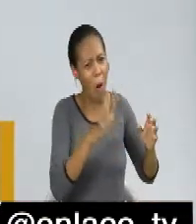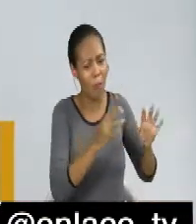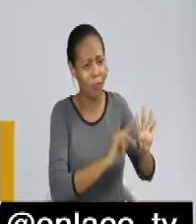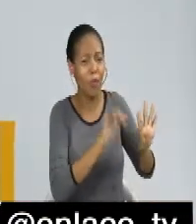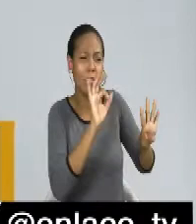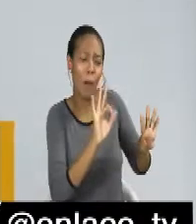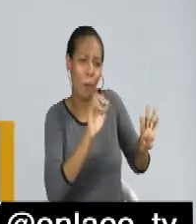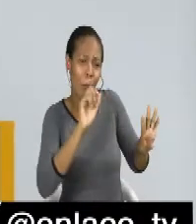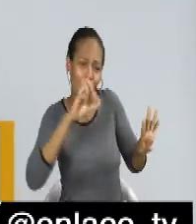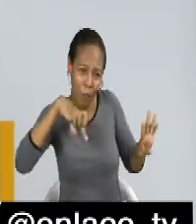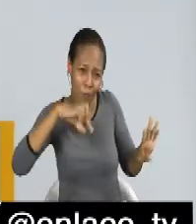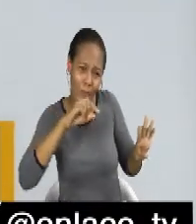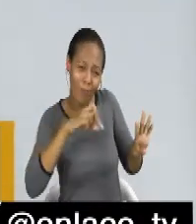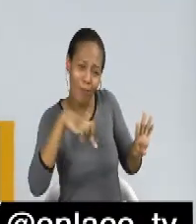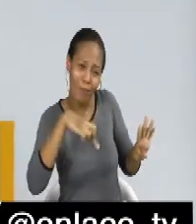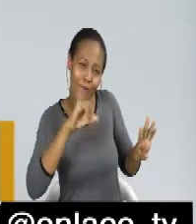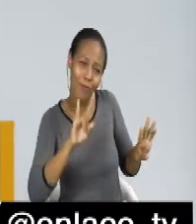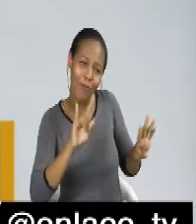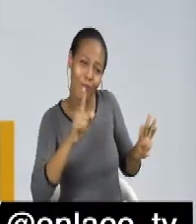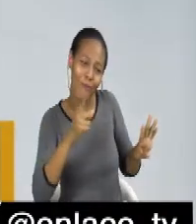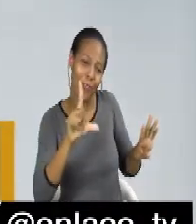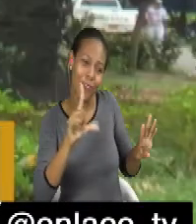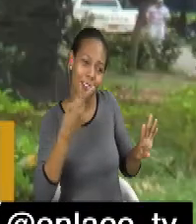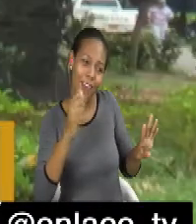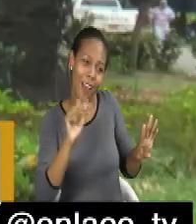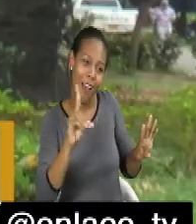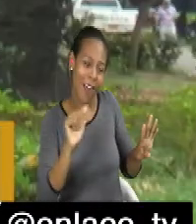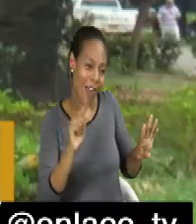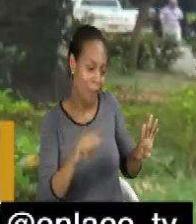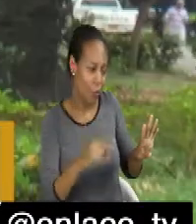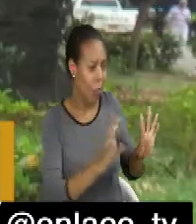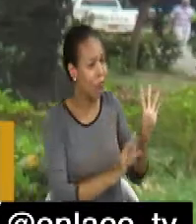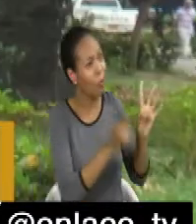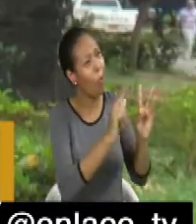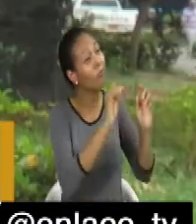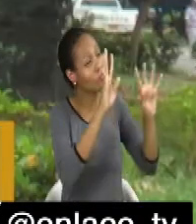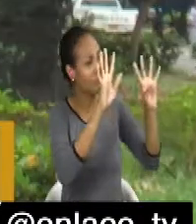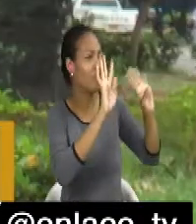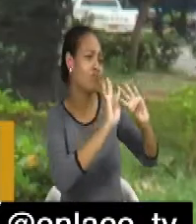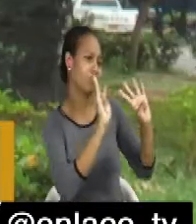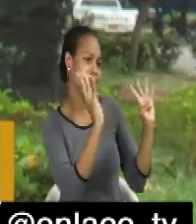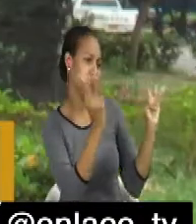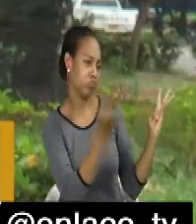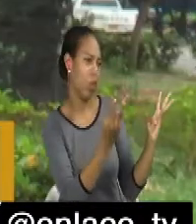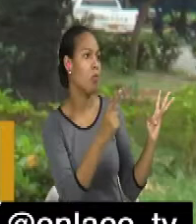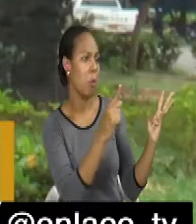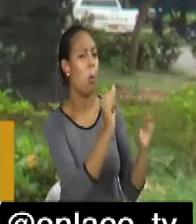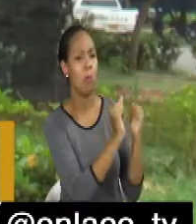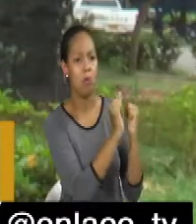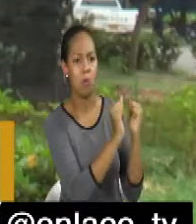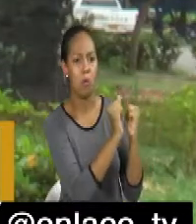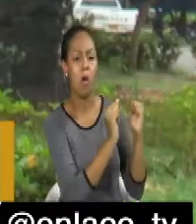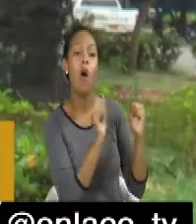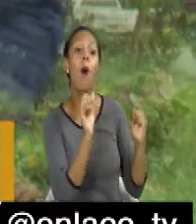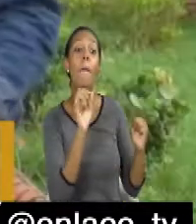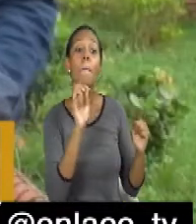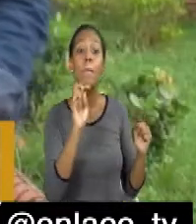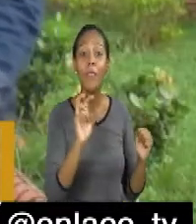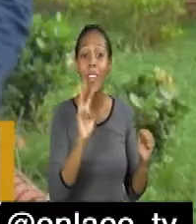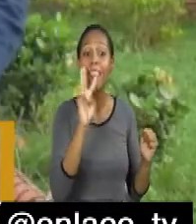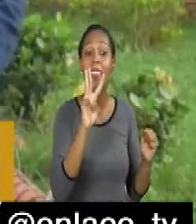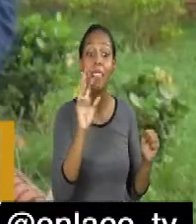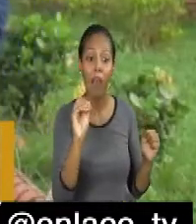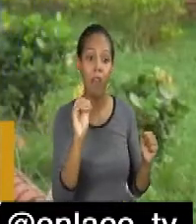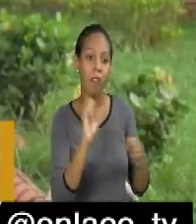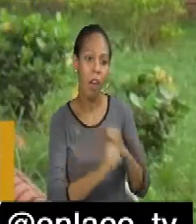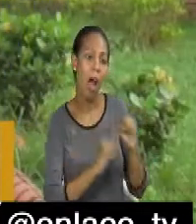pero un equipo que estaba diseñado para 20 años de operación y encontramos que lleva 38 años operando. En